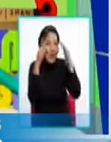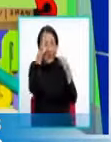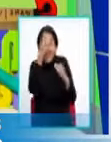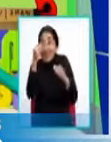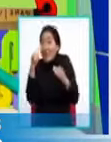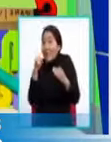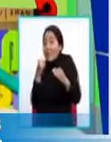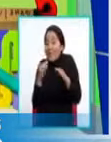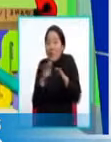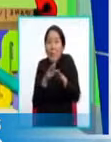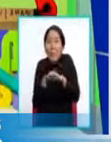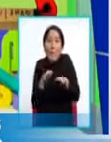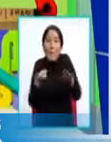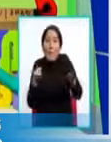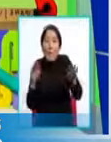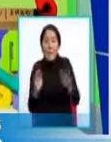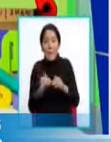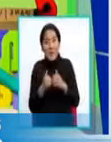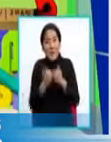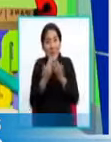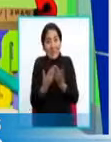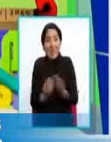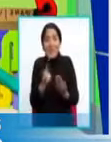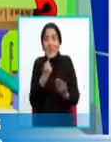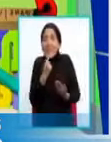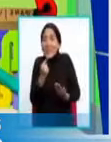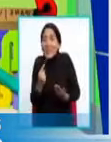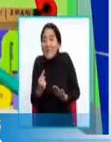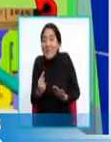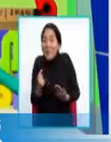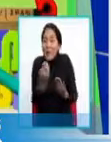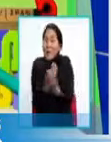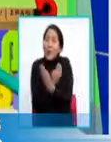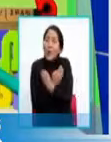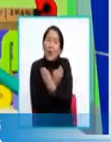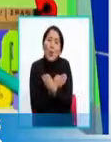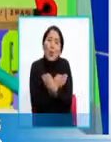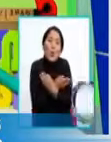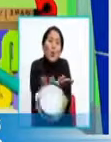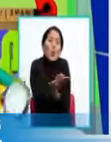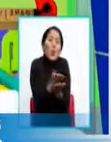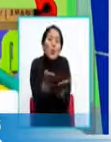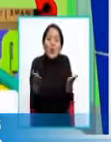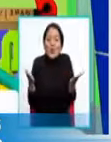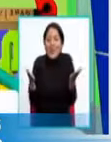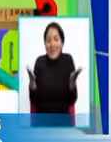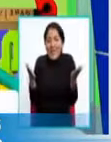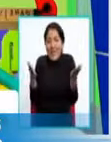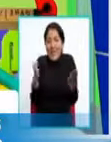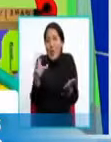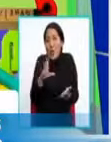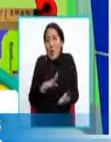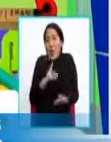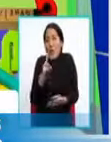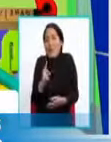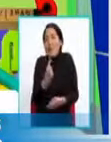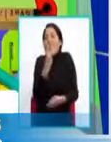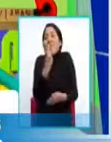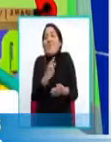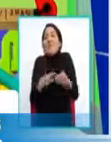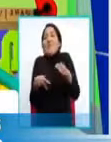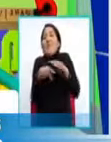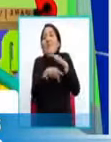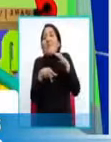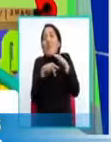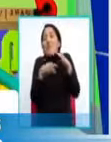universitarios, es mi opinión que los universitarios con todo y todo están en